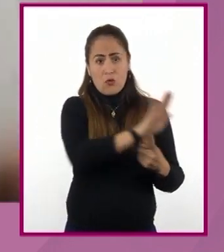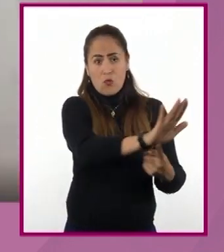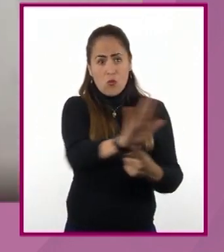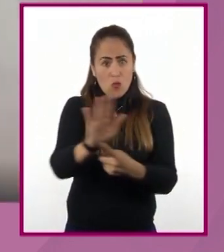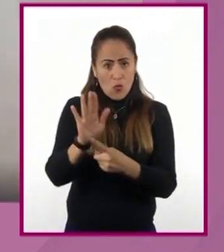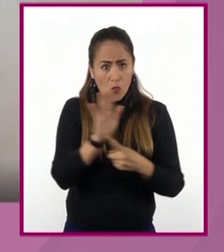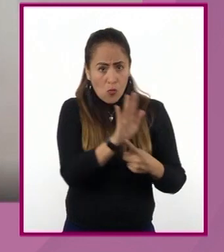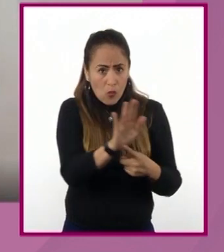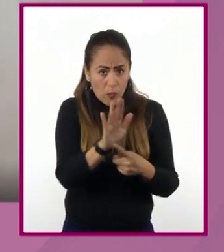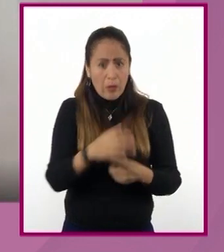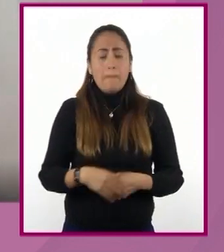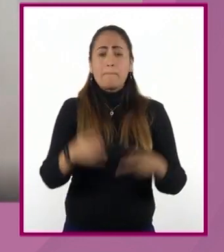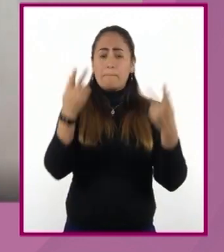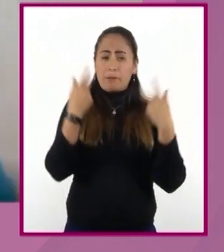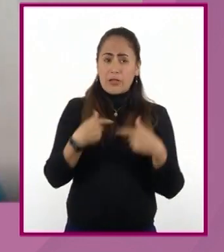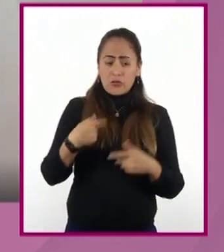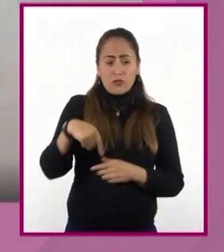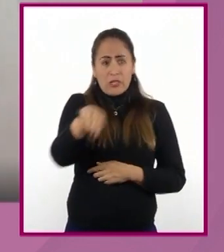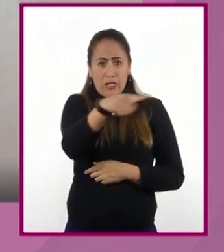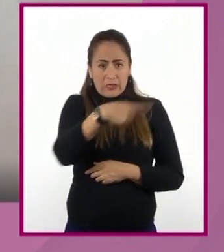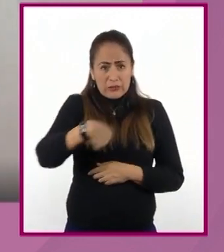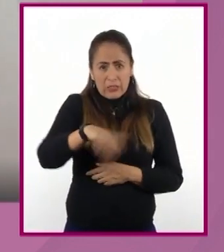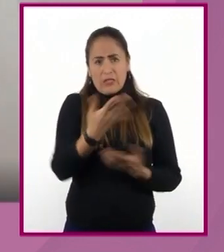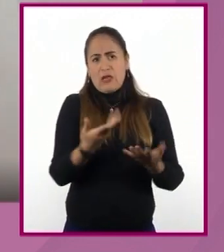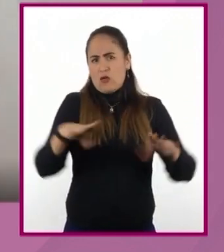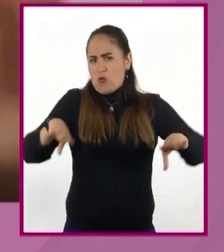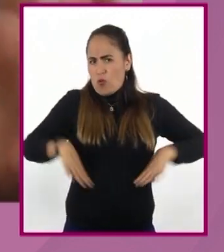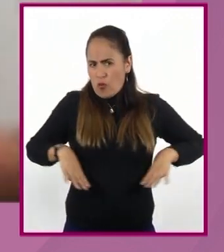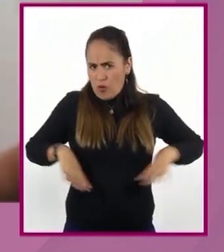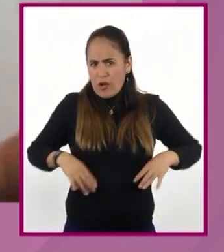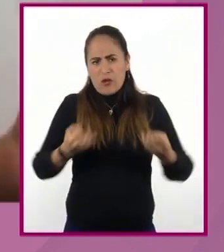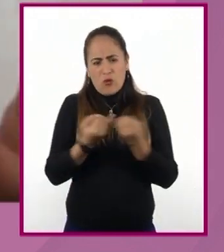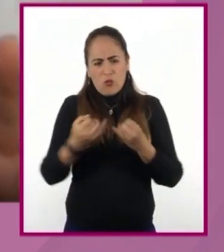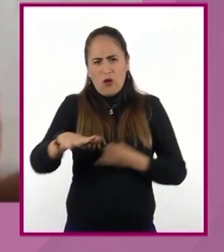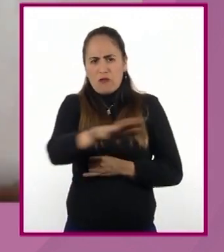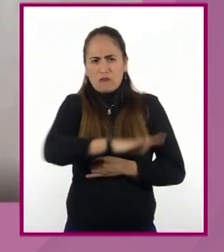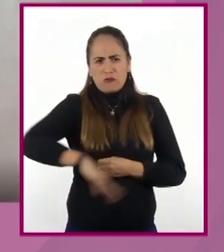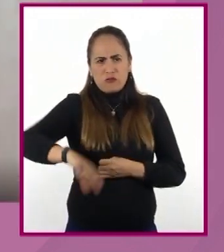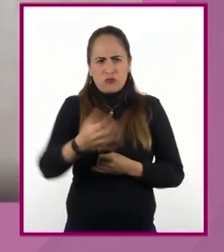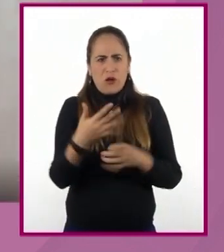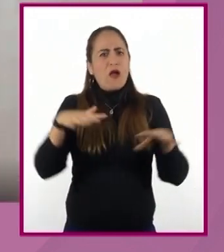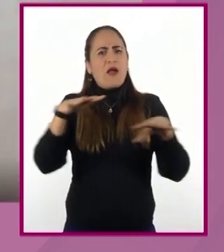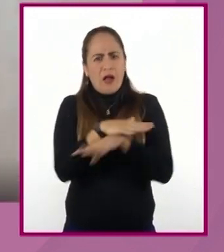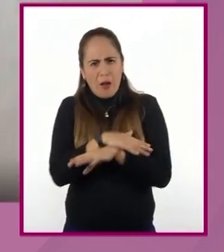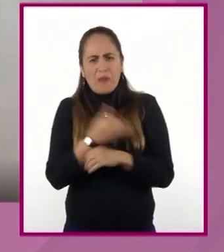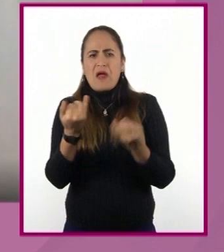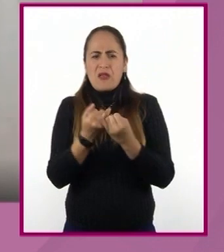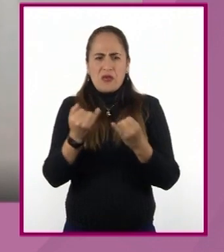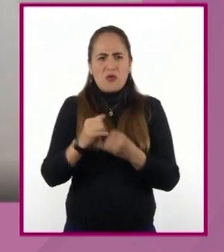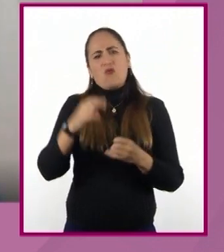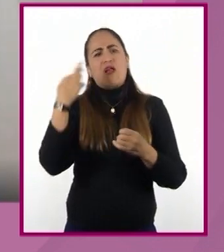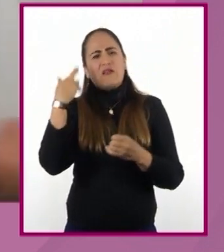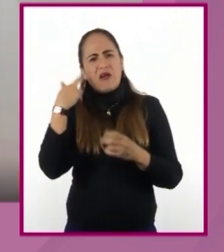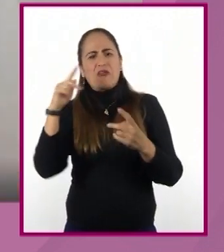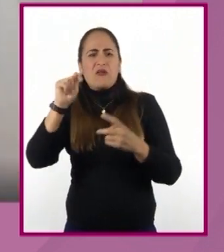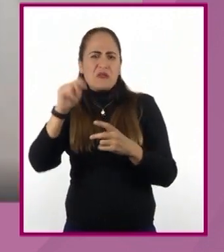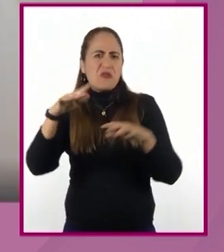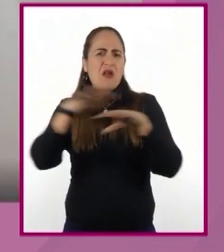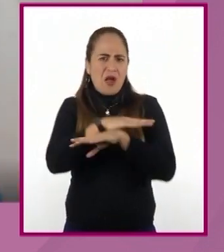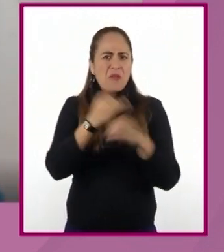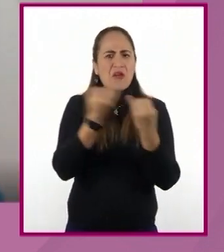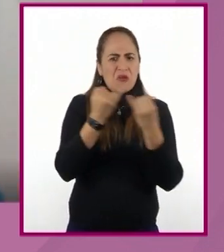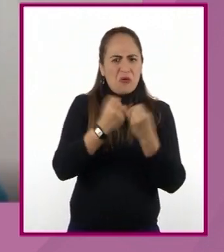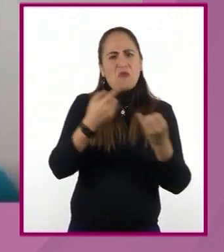el comportamiento de las personas y la sociedad cambia, pues cambia también los medios y cambia la publicidad. Por ejemplo, la publicidad que